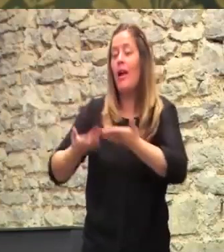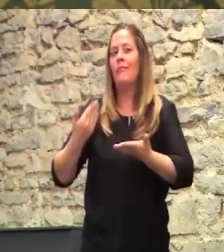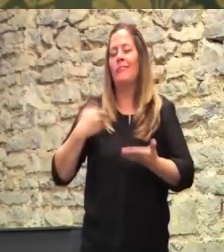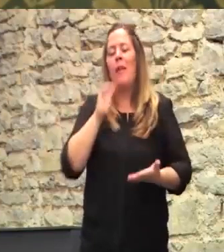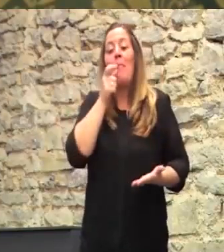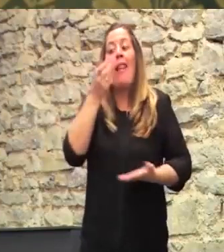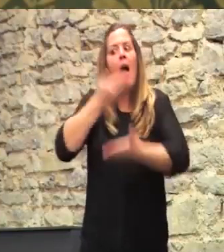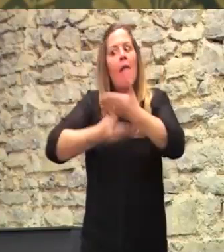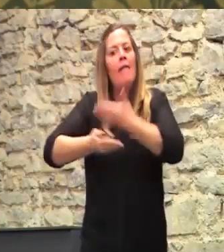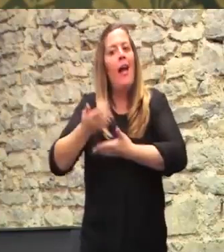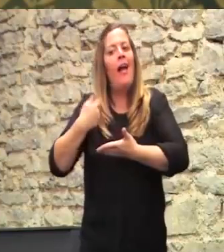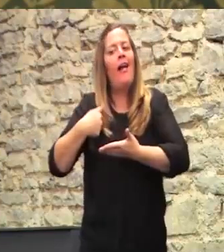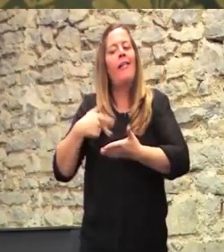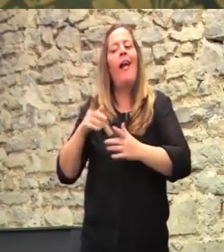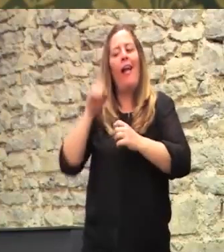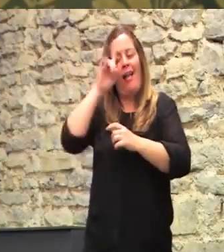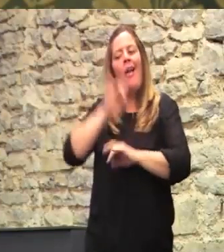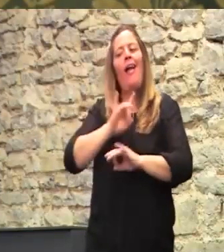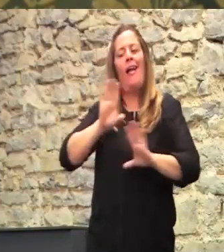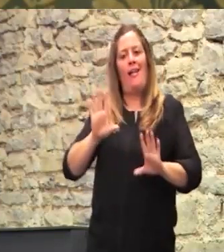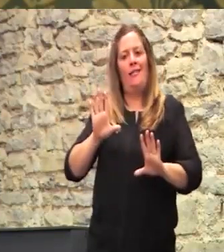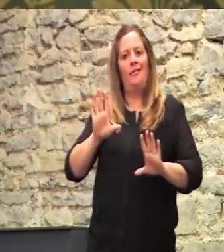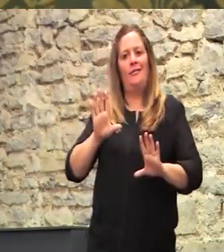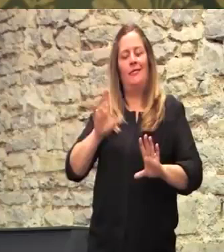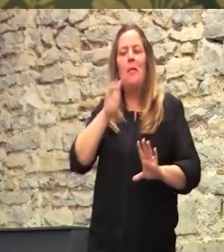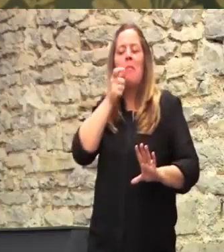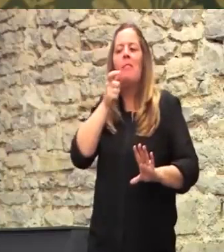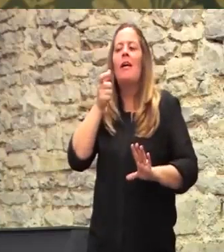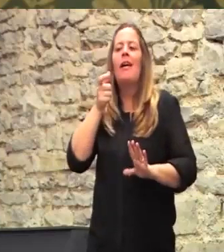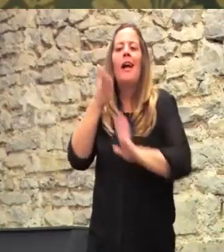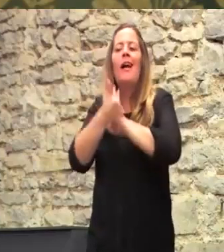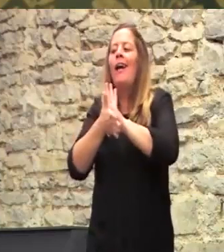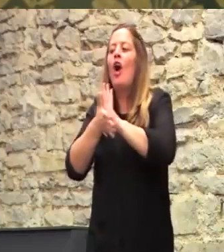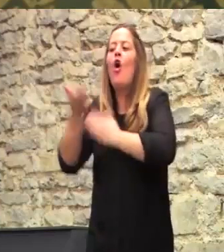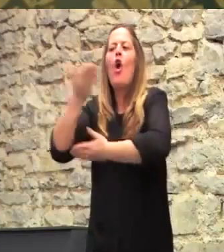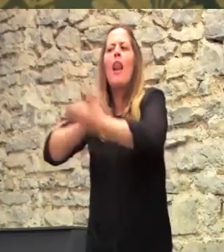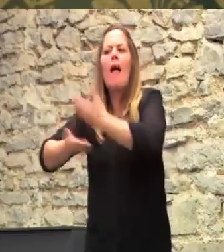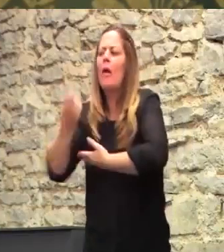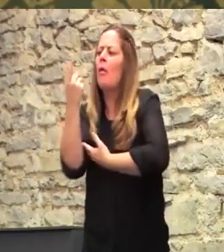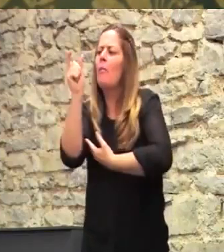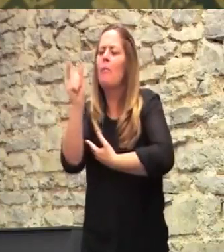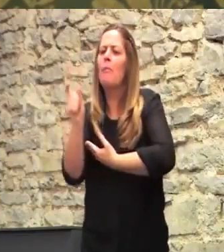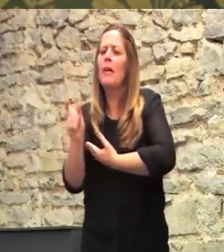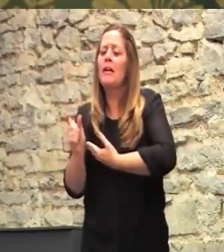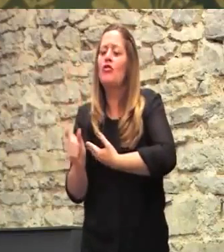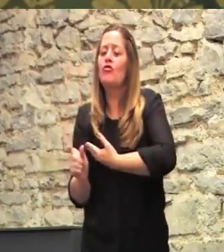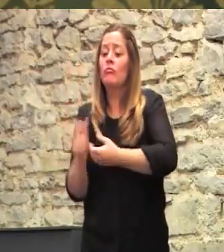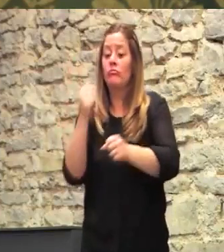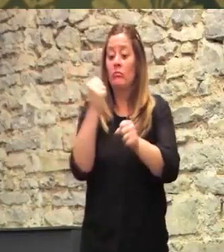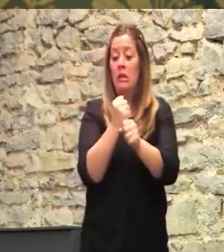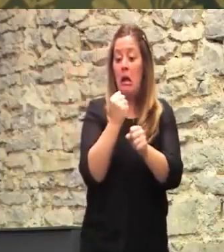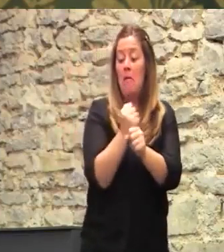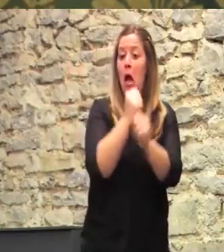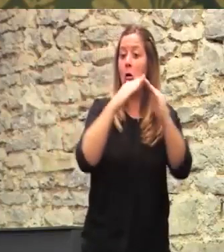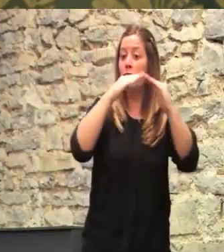todo porque no es colaborador alguien que comparte las tareas